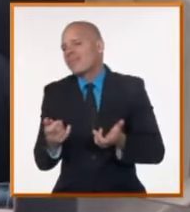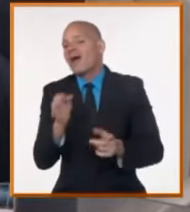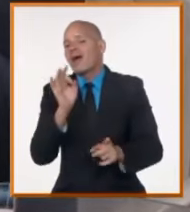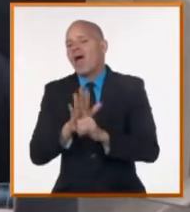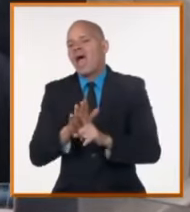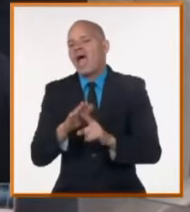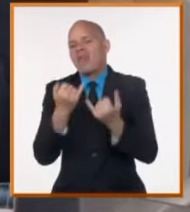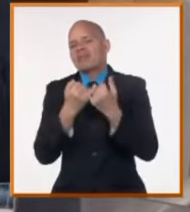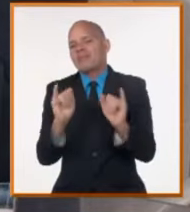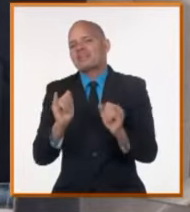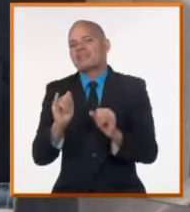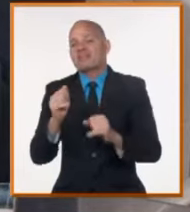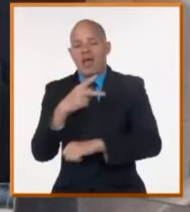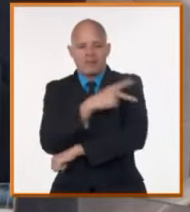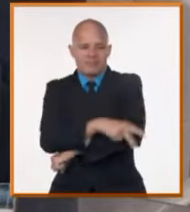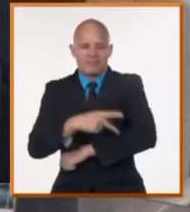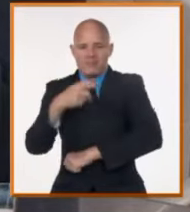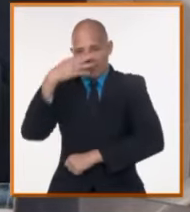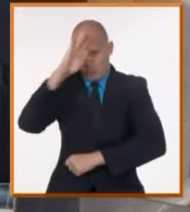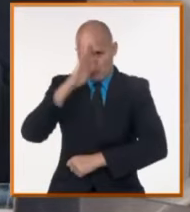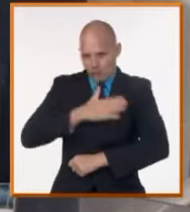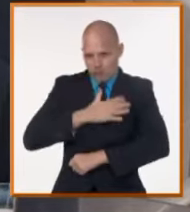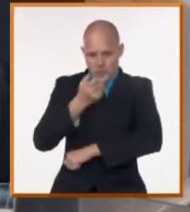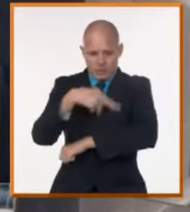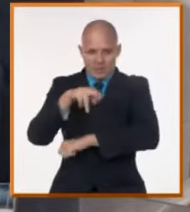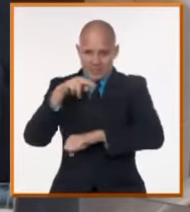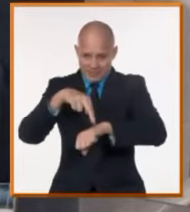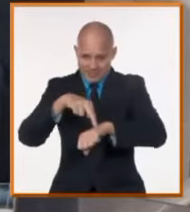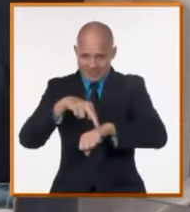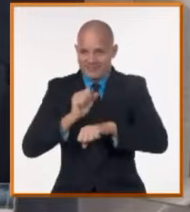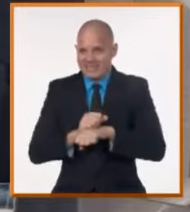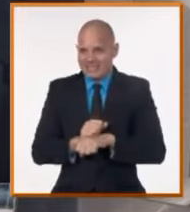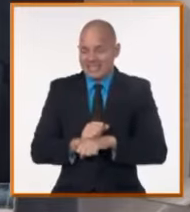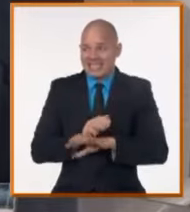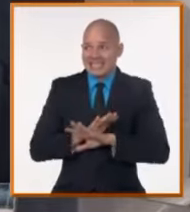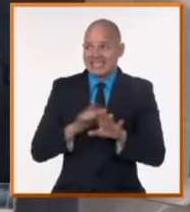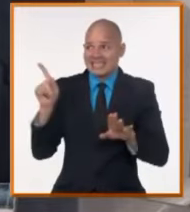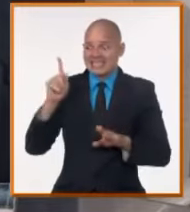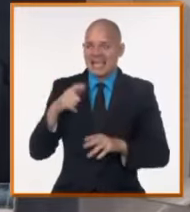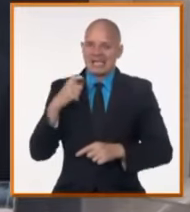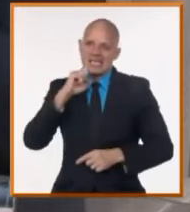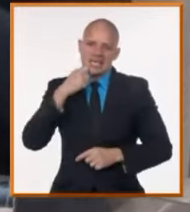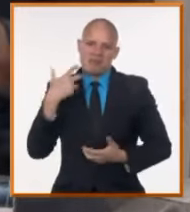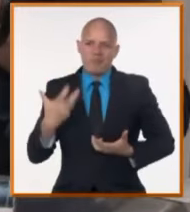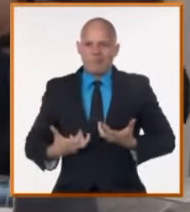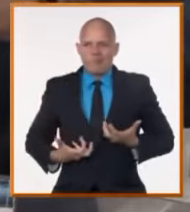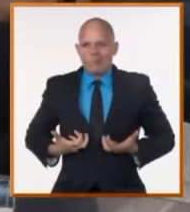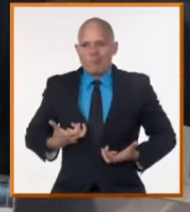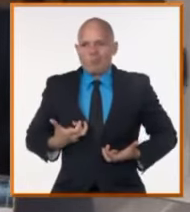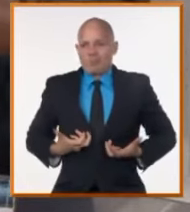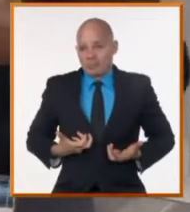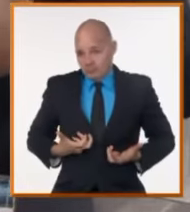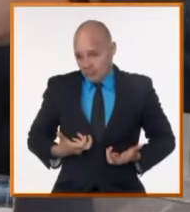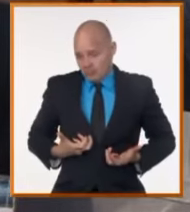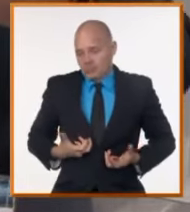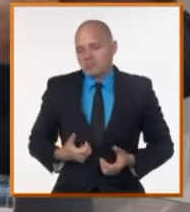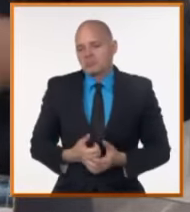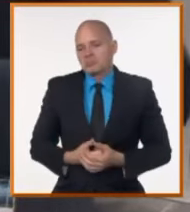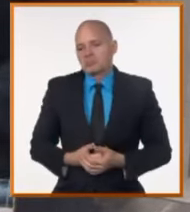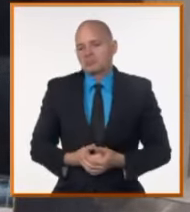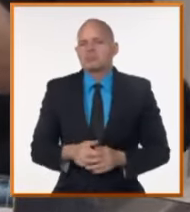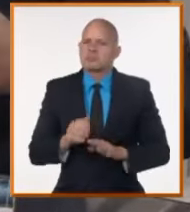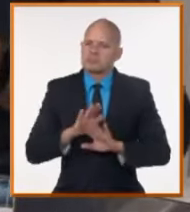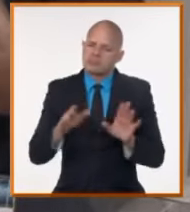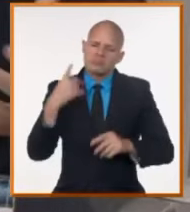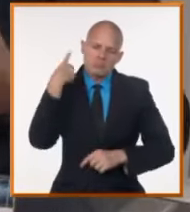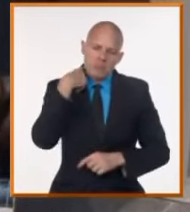con el ideal monroísta, por supuesto. En 1826, porque esta idea, precisamente por la amenaza de